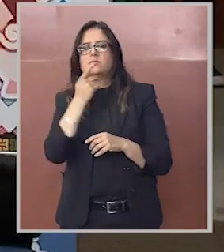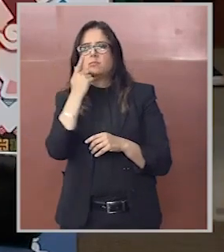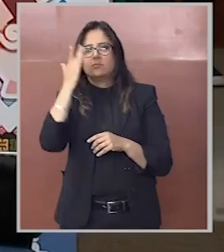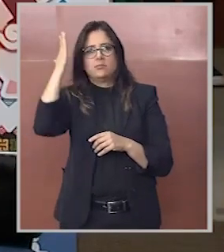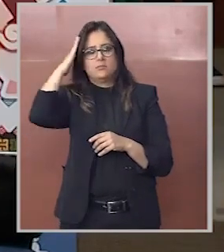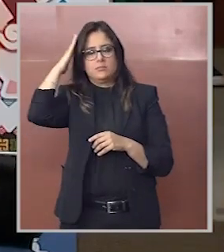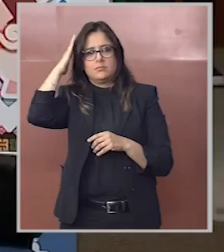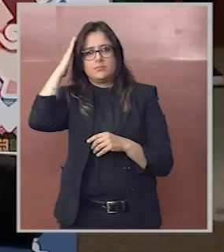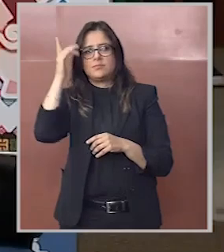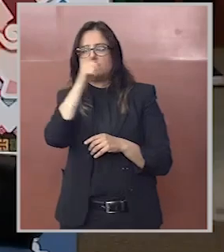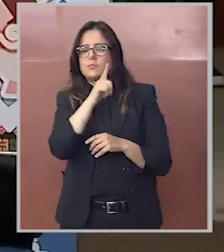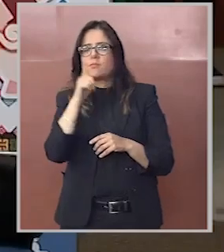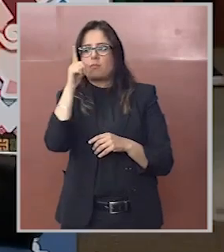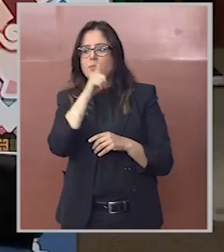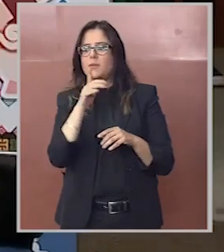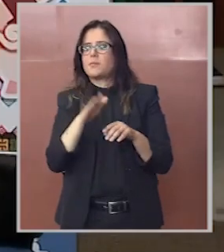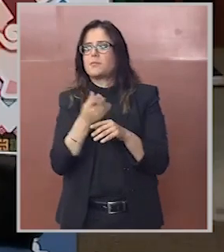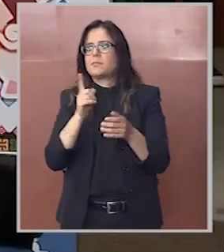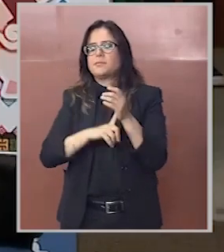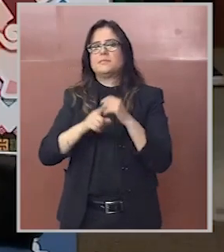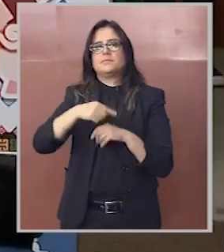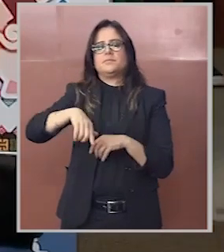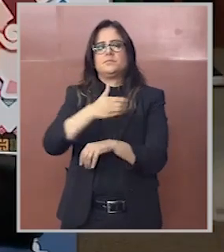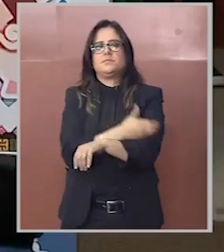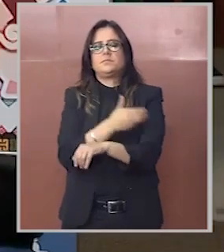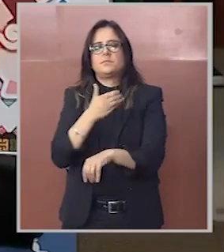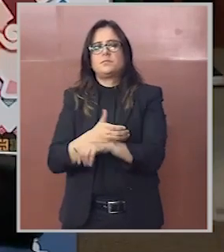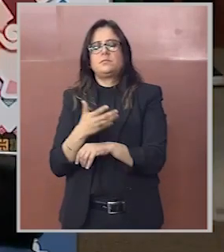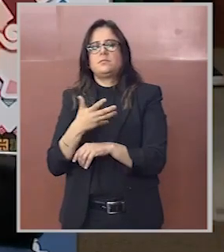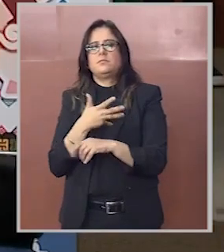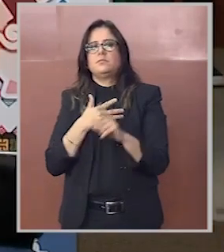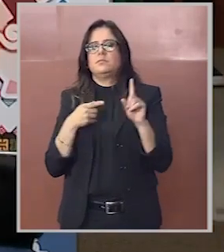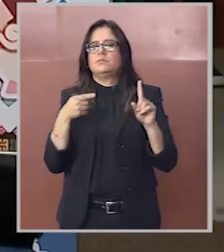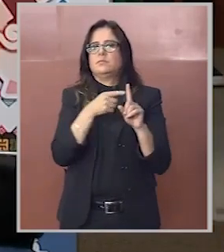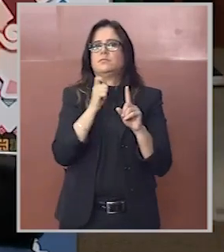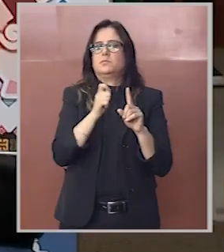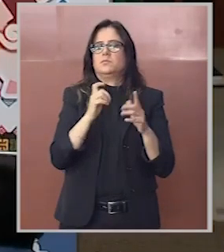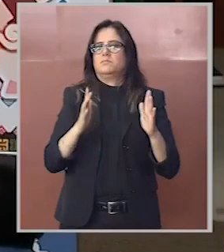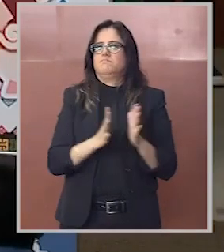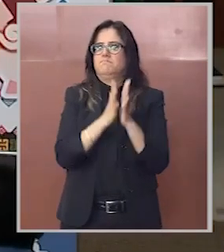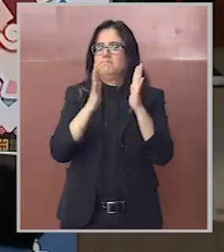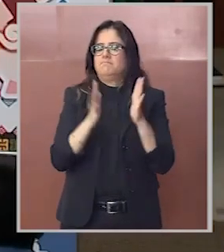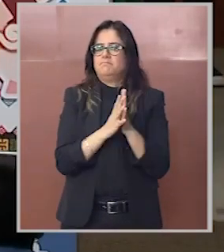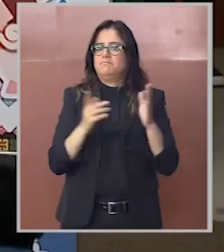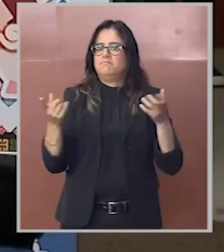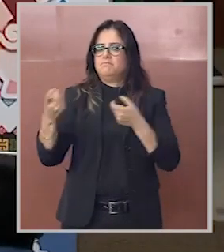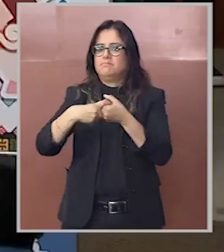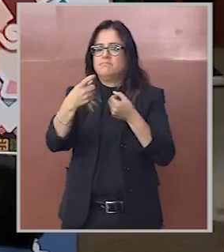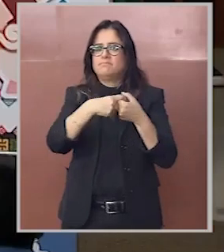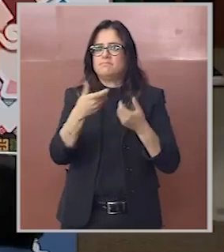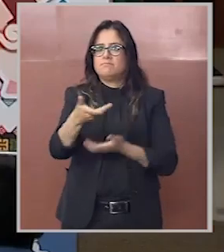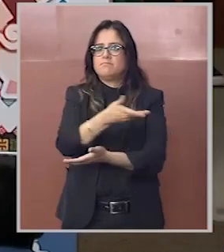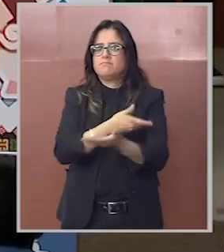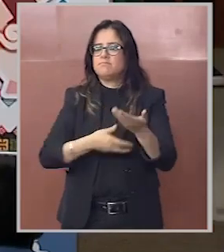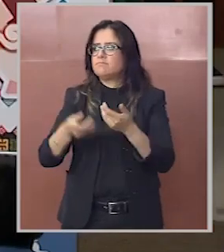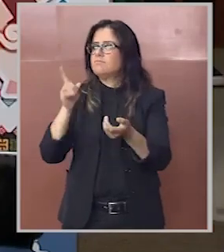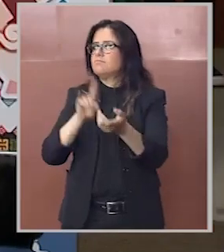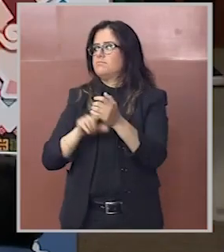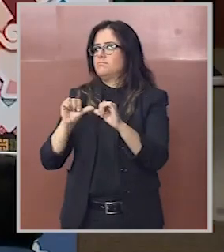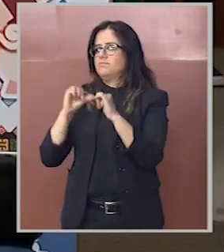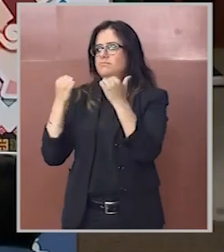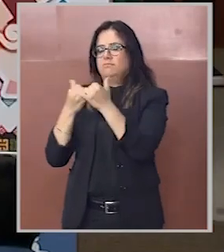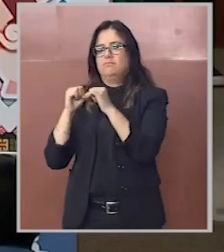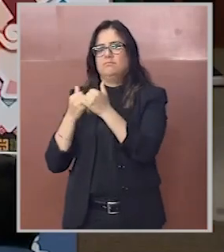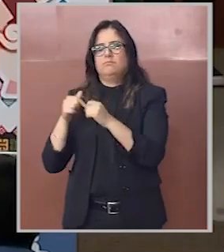dentro de nuestras compañeras también hubo una amplia participación desde la colectividad y Eh bueno